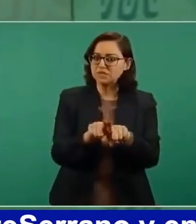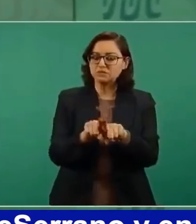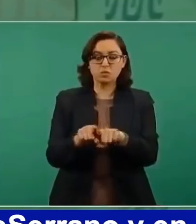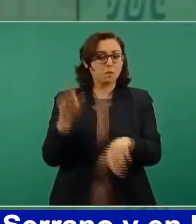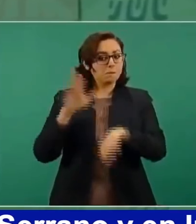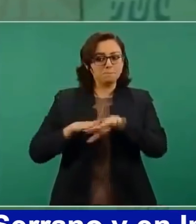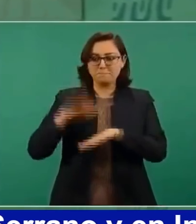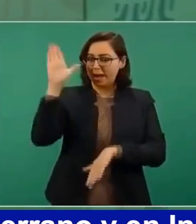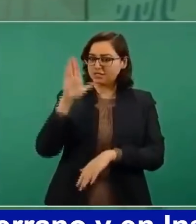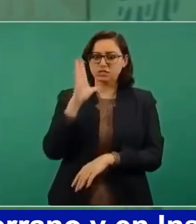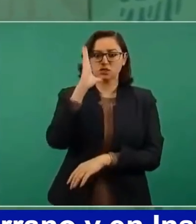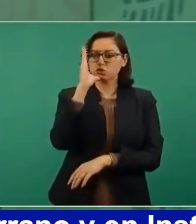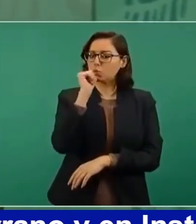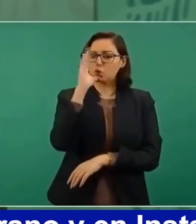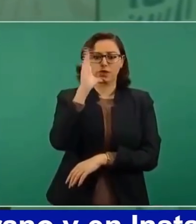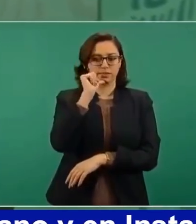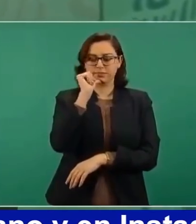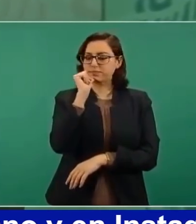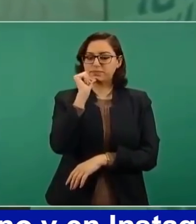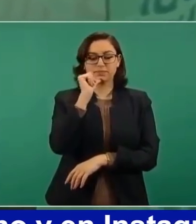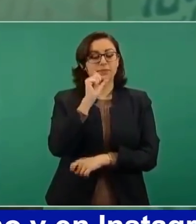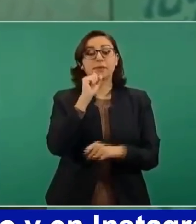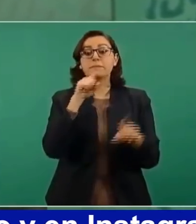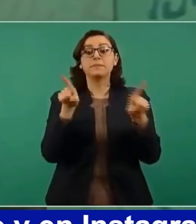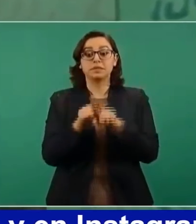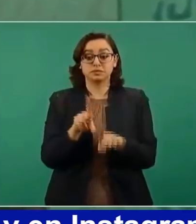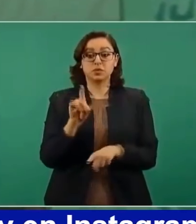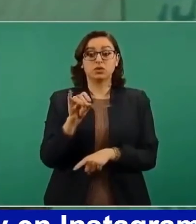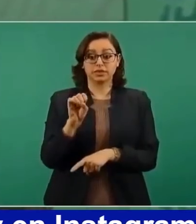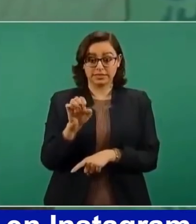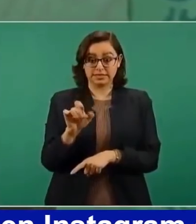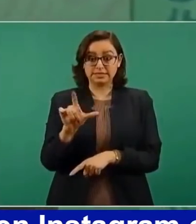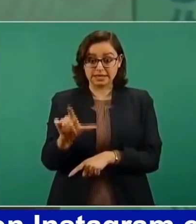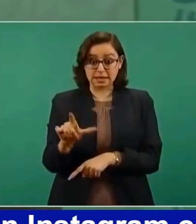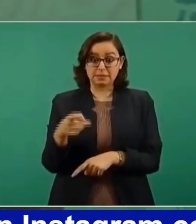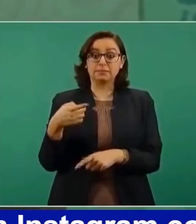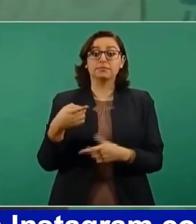Y lo mismo el diésel. Sí, porque hay especulación,